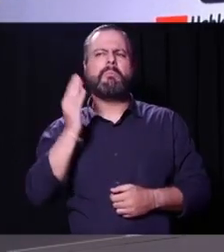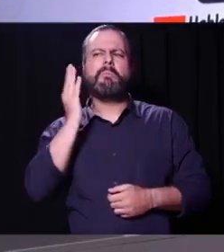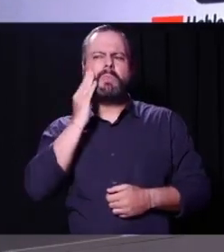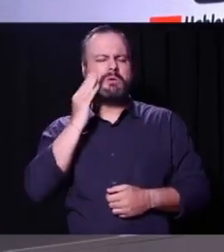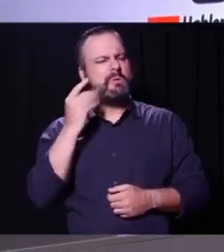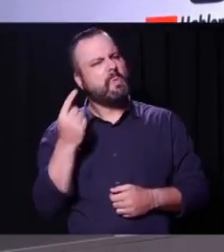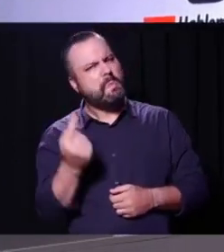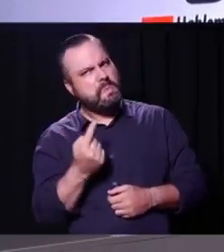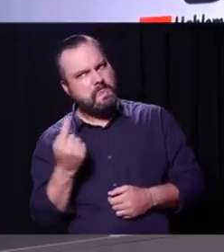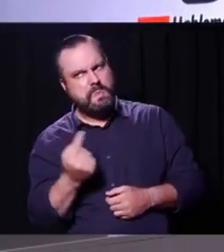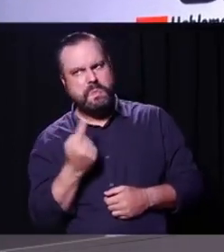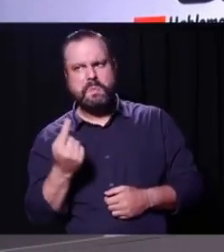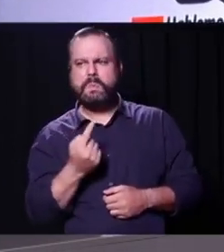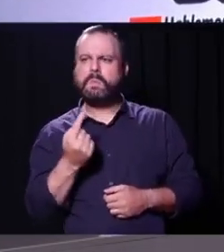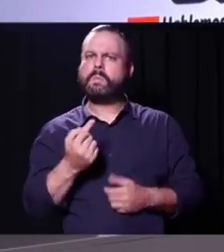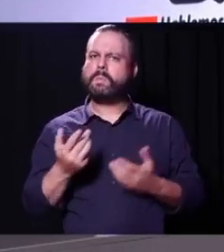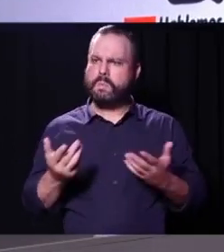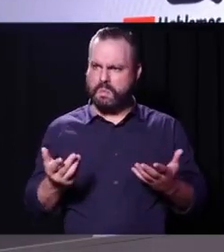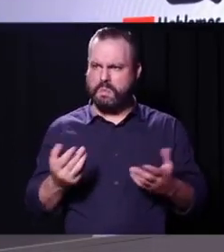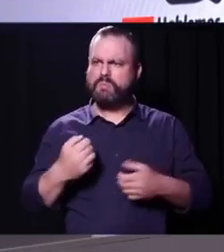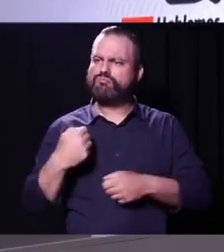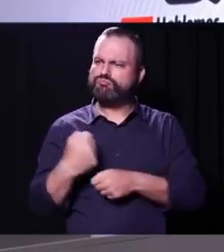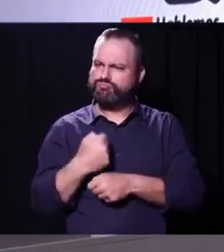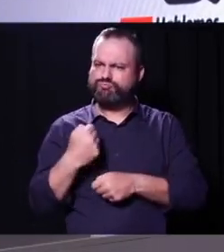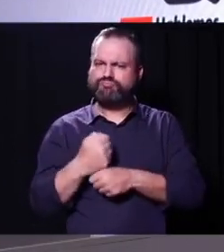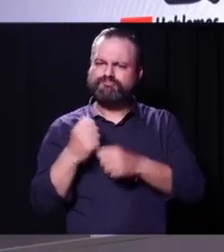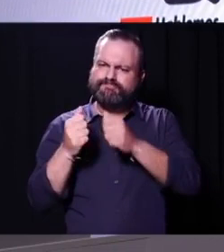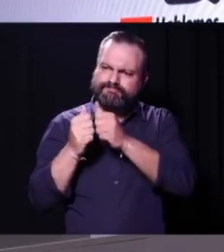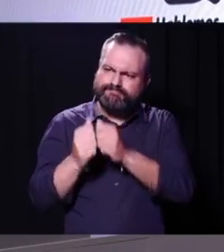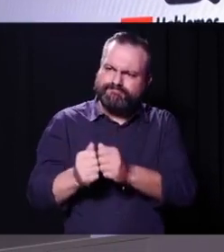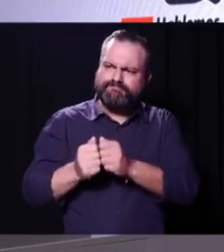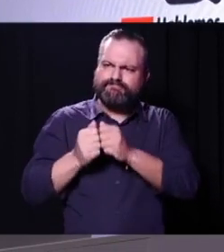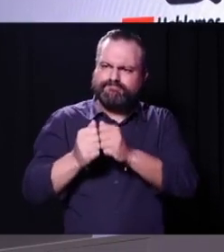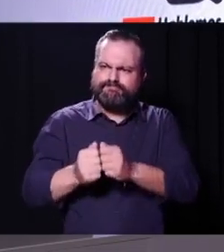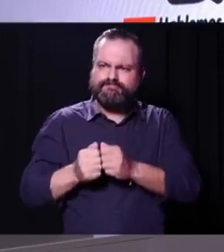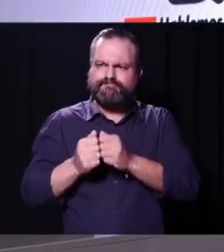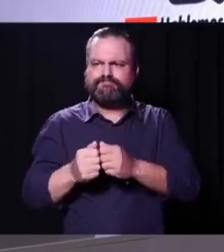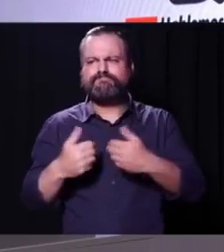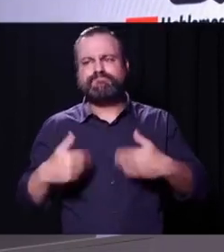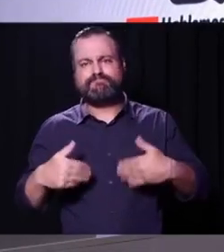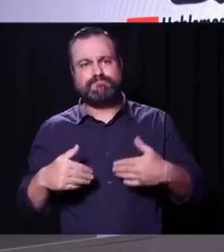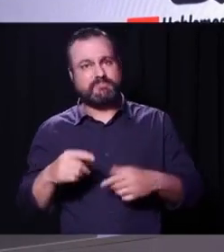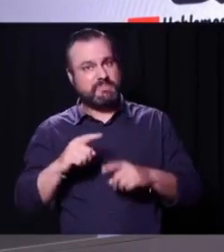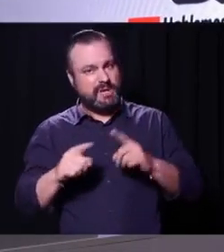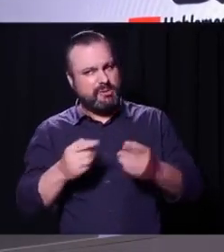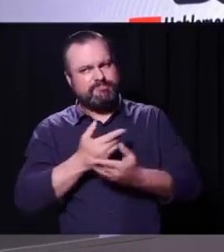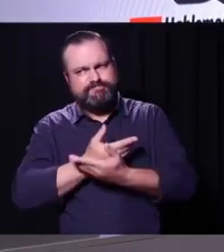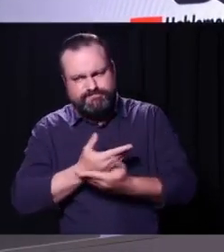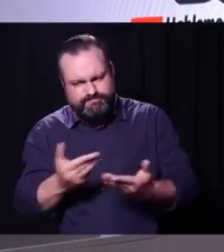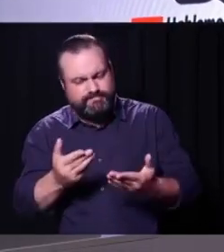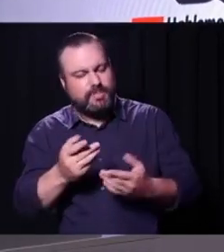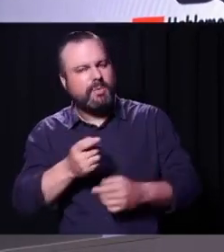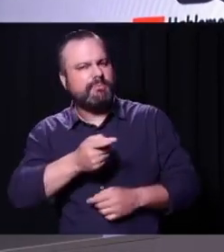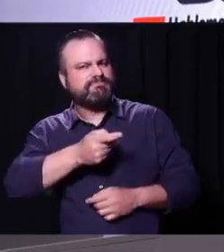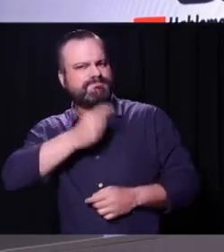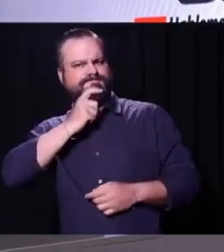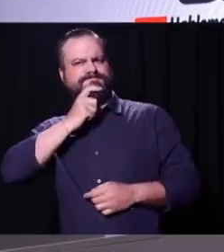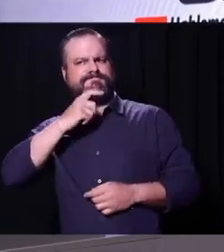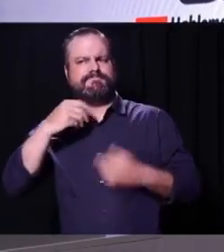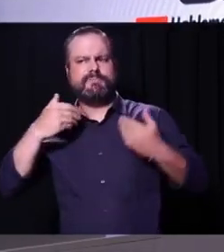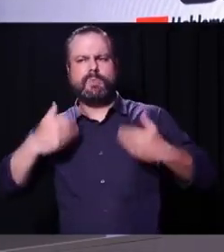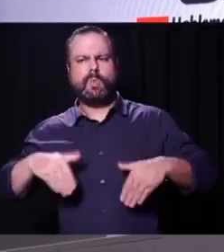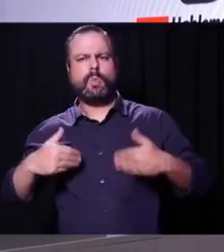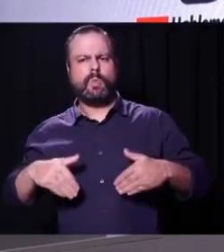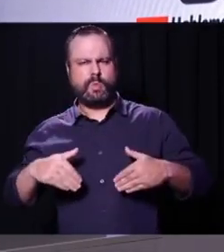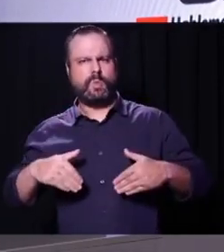ella estuvo al lado de nosotros. Obviamente en los momentos difíciles, y yo voy a aterrizar en tu pregunta, en los momentos difíciles,